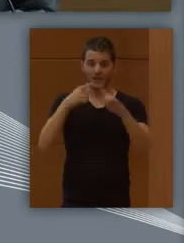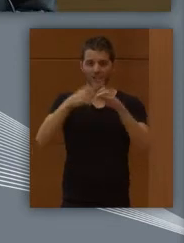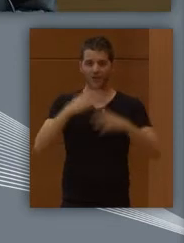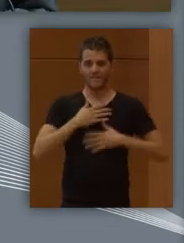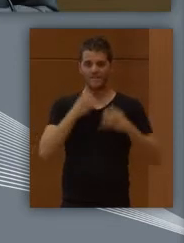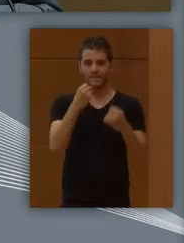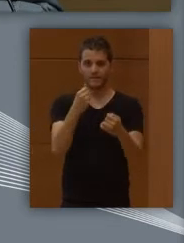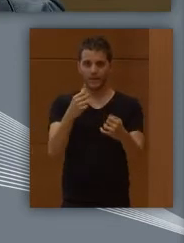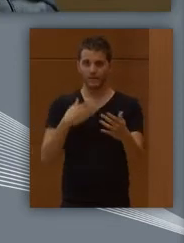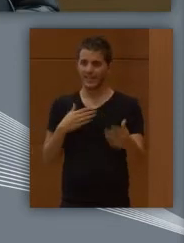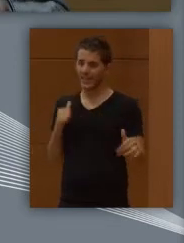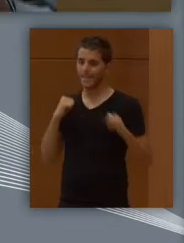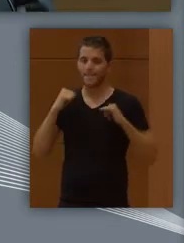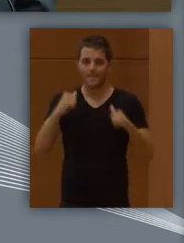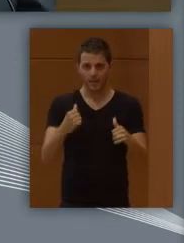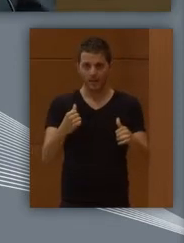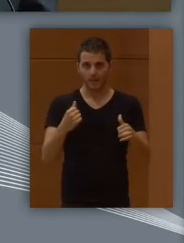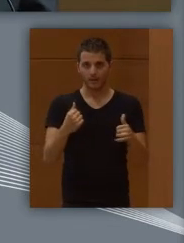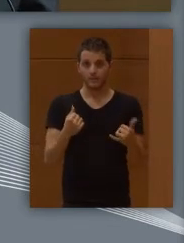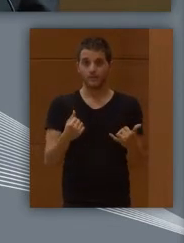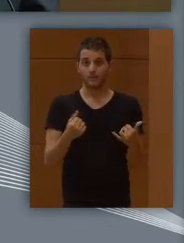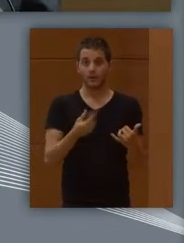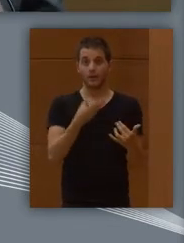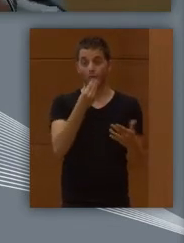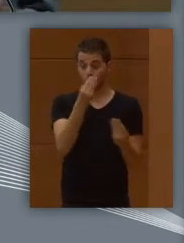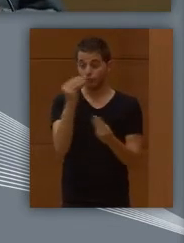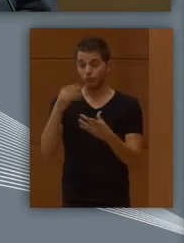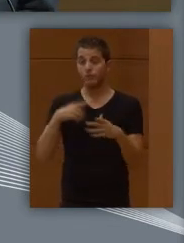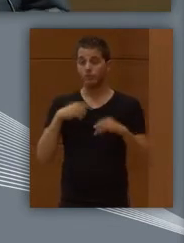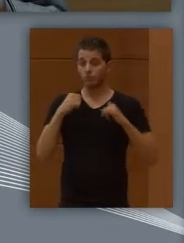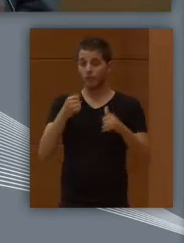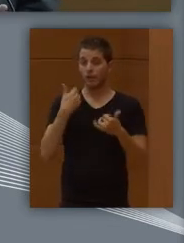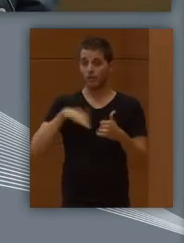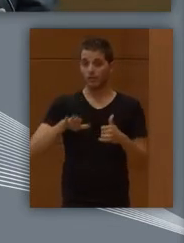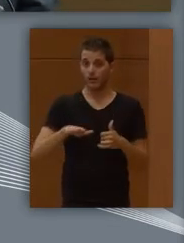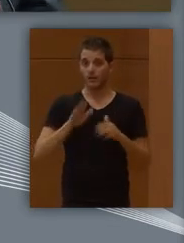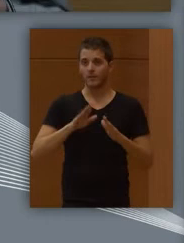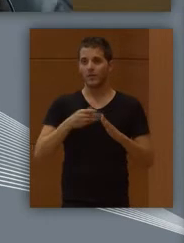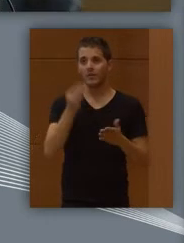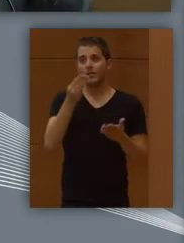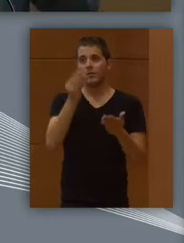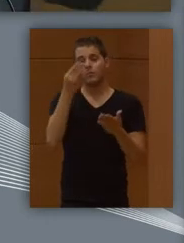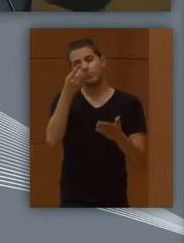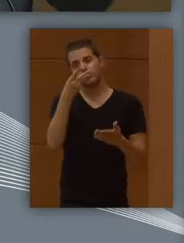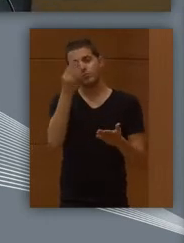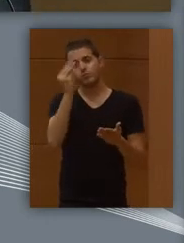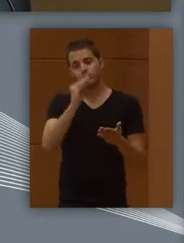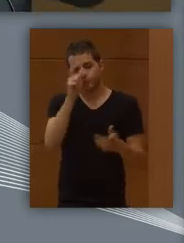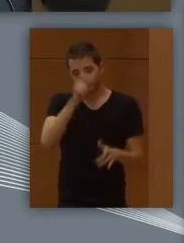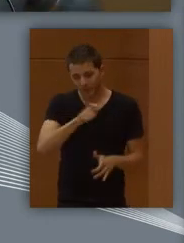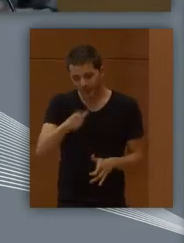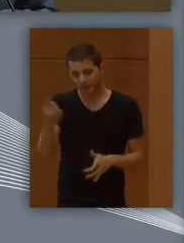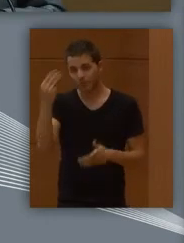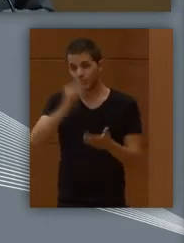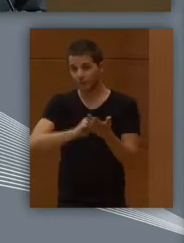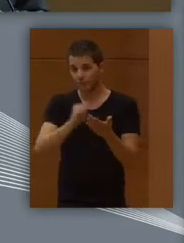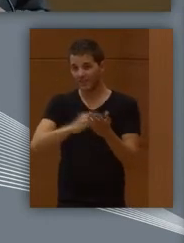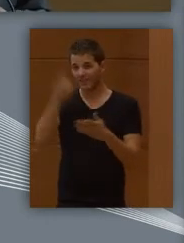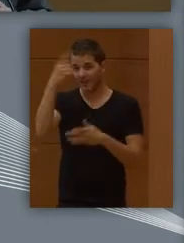que den el paso, ¿no? Para que se animen. Muchos y muchas lo están haciendo, pero hay muchos y muchas que no se atreven, que para ellos, para ellas